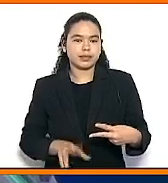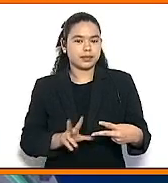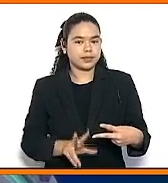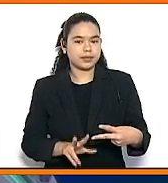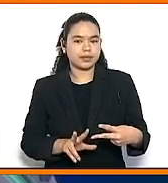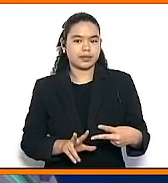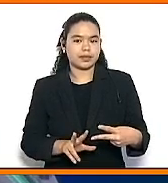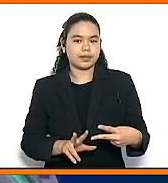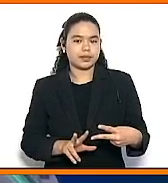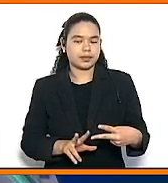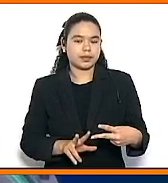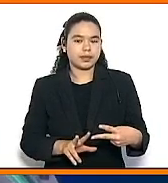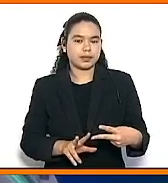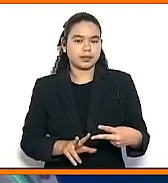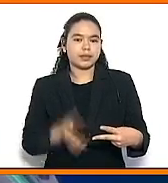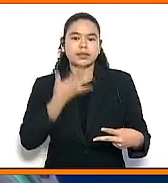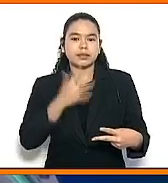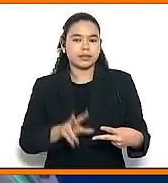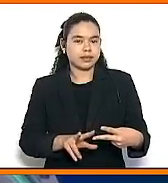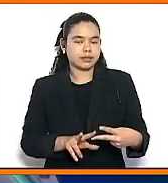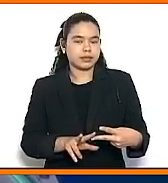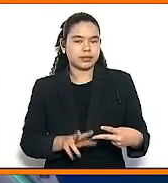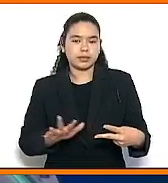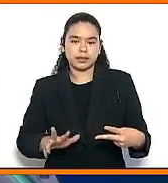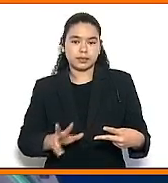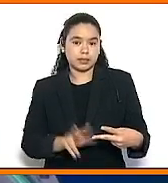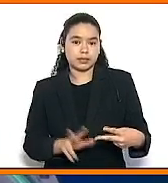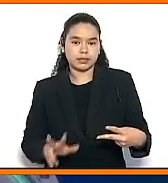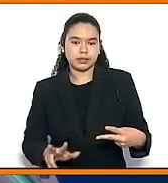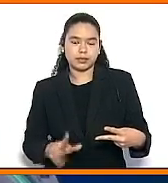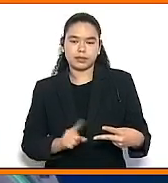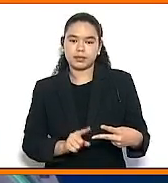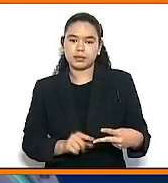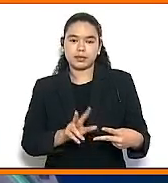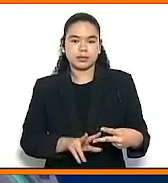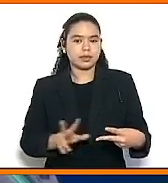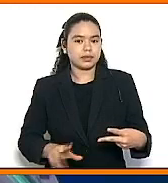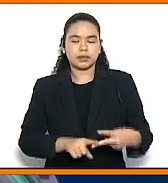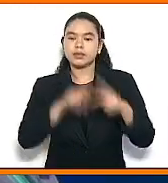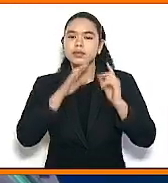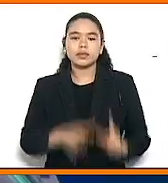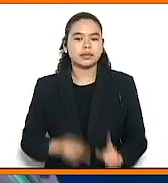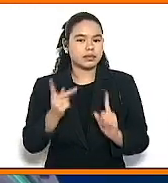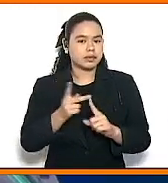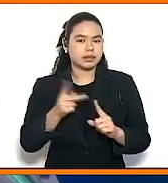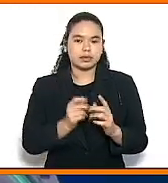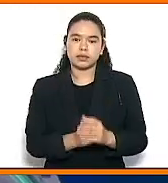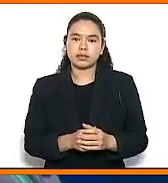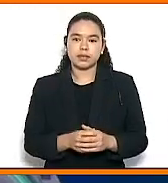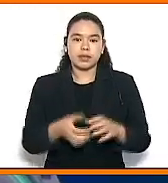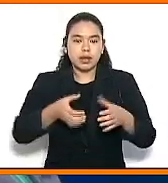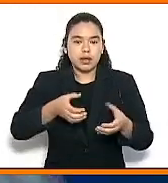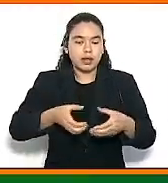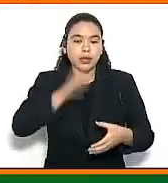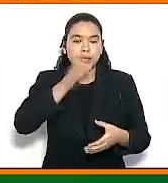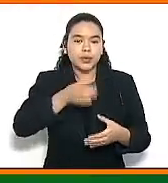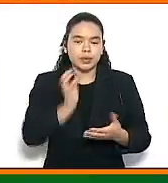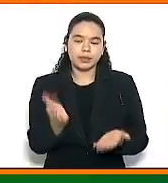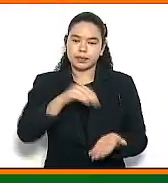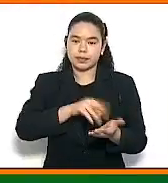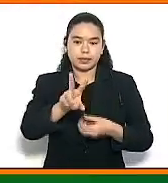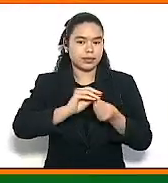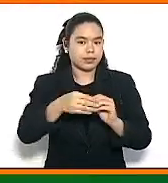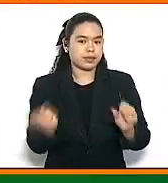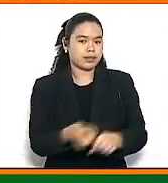3. Segundo dígito, suerte. 3. Segundo número ganador es el 33 con su catrachada guacal. Con gusto repito, tus dos